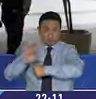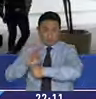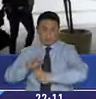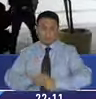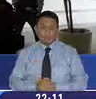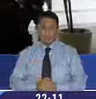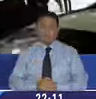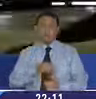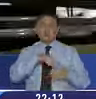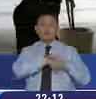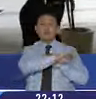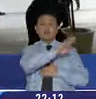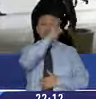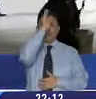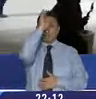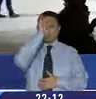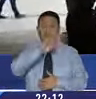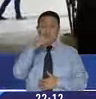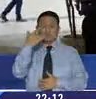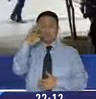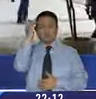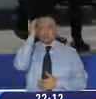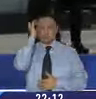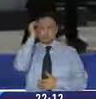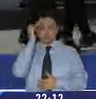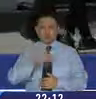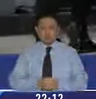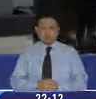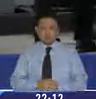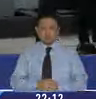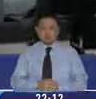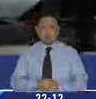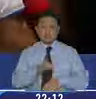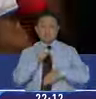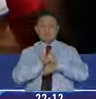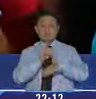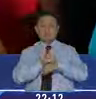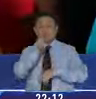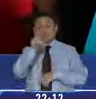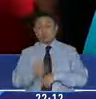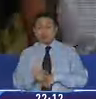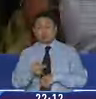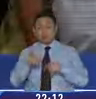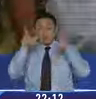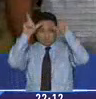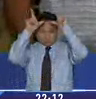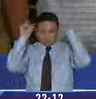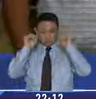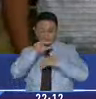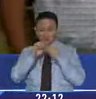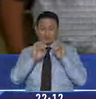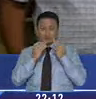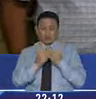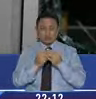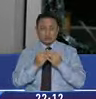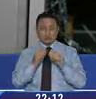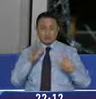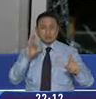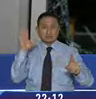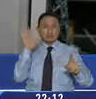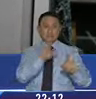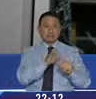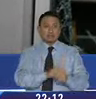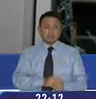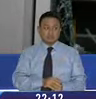Al interior del hospital se vivieron momentos de terror cuando médicos, pacientes, personal de salud y familiares fueron amenazados y